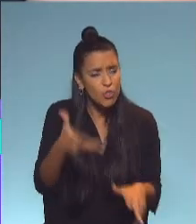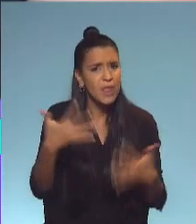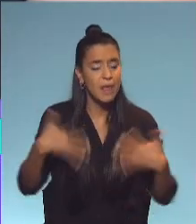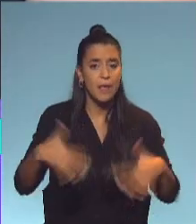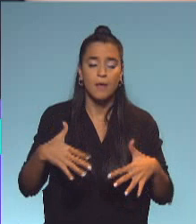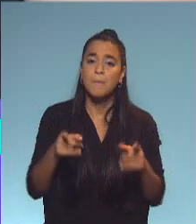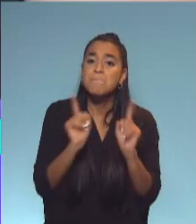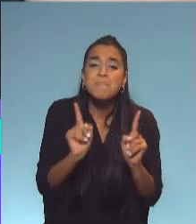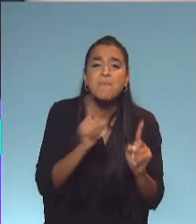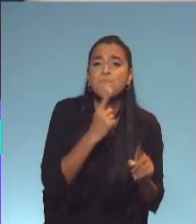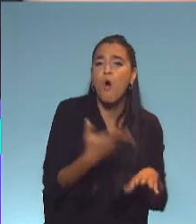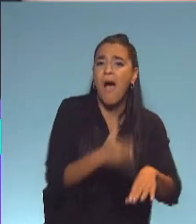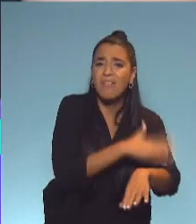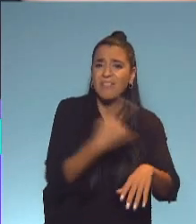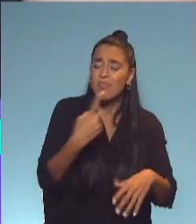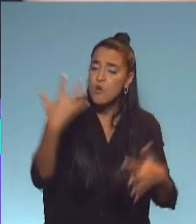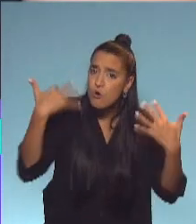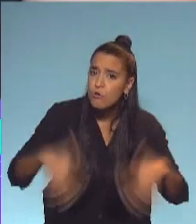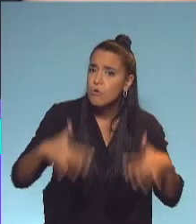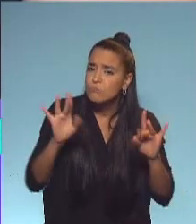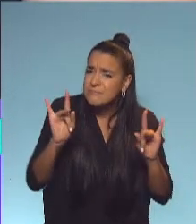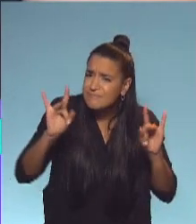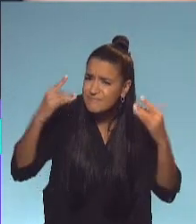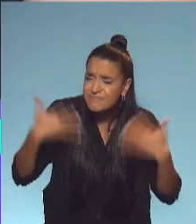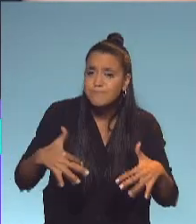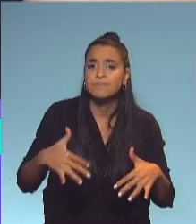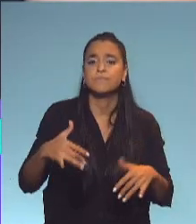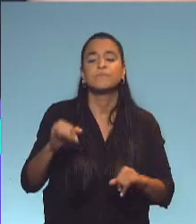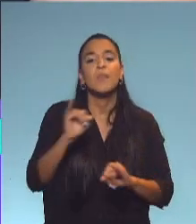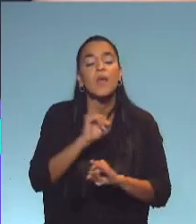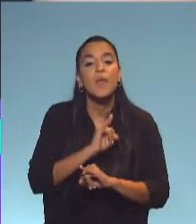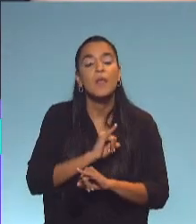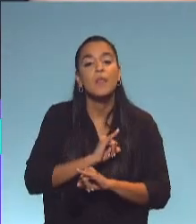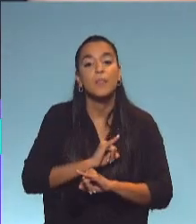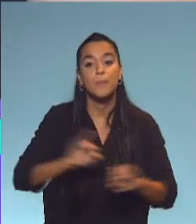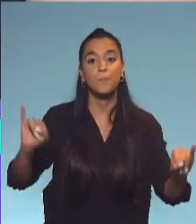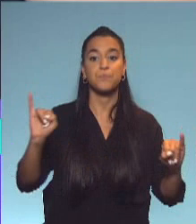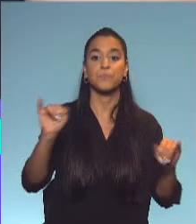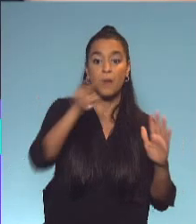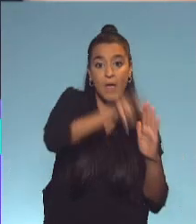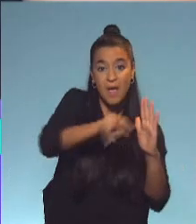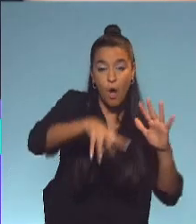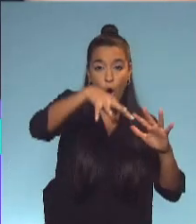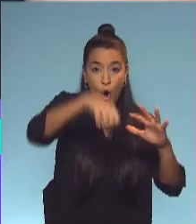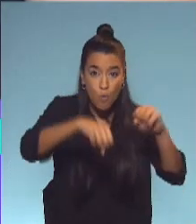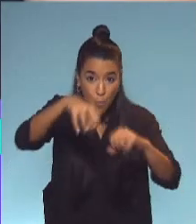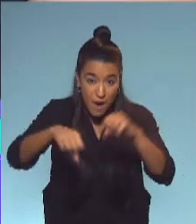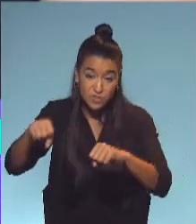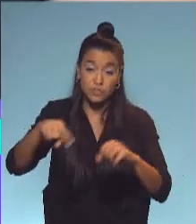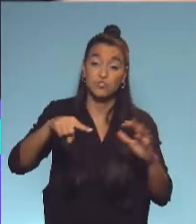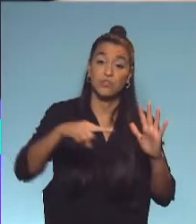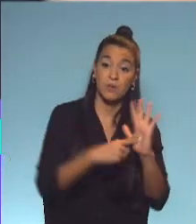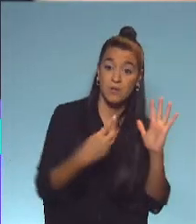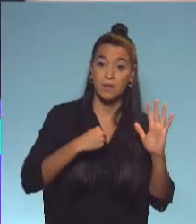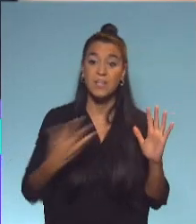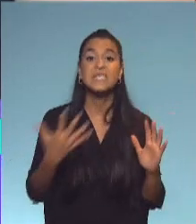tensión, tal como él lo refirió. Se difunden tasas de ocupación en el AMBA